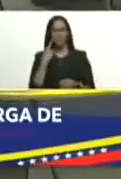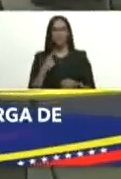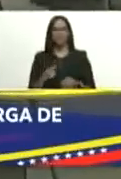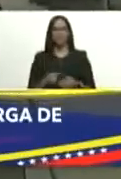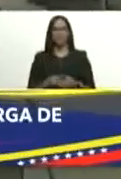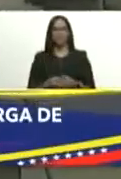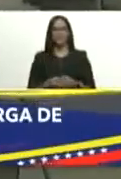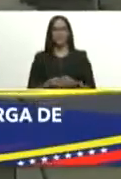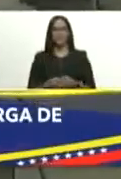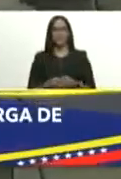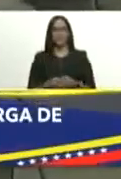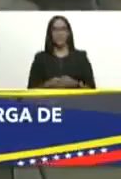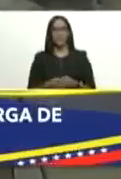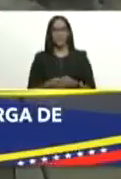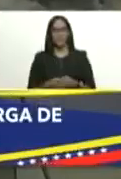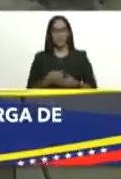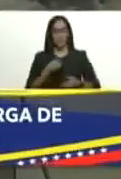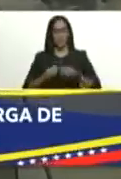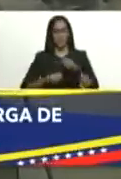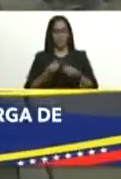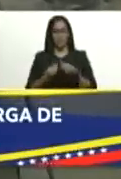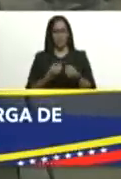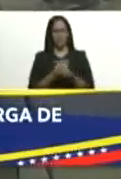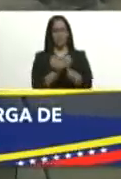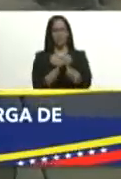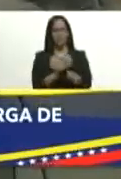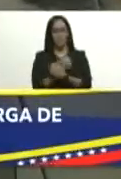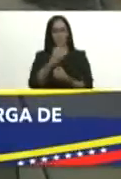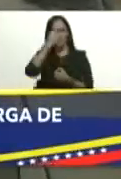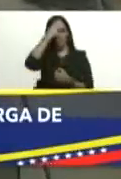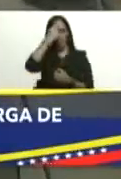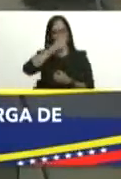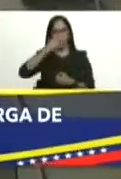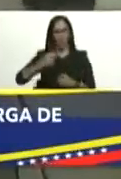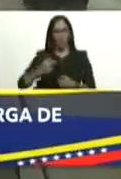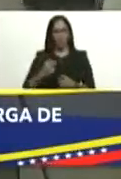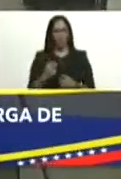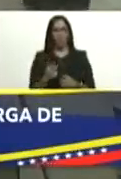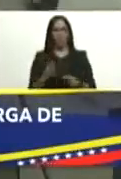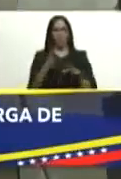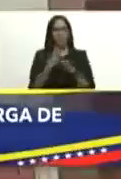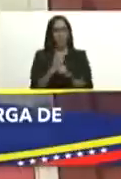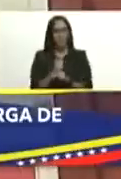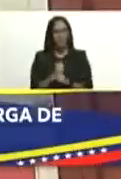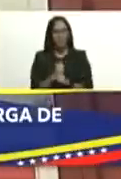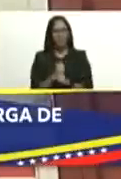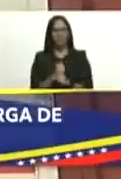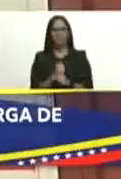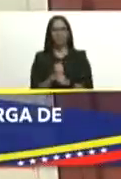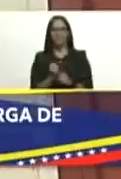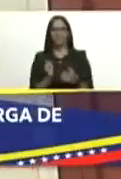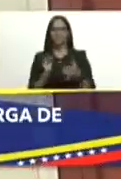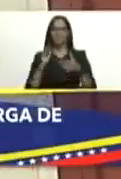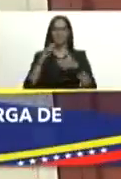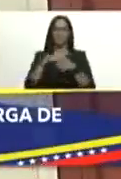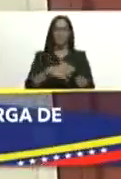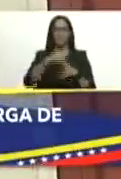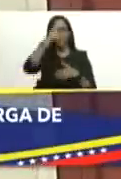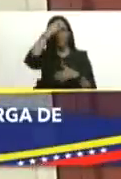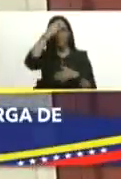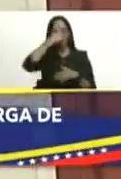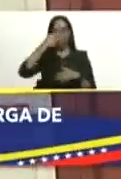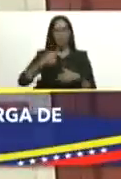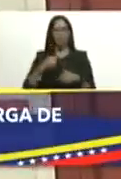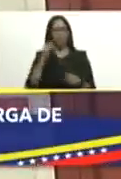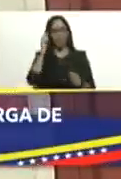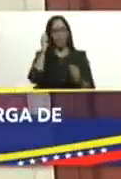sido retribuido con amor del pueblo. Créame que aguas abajo, en ese pueblo, la